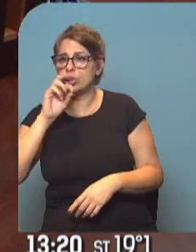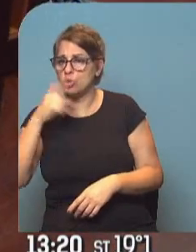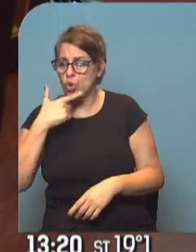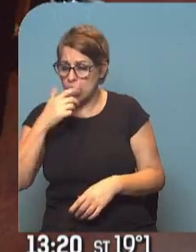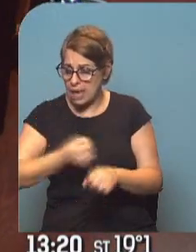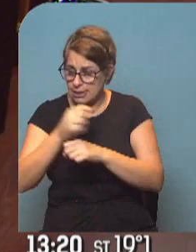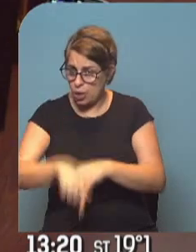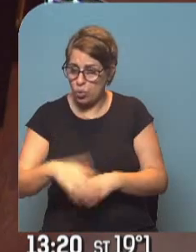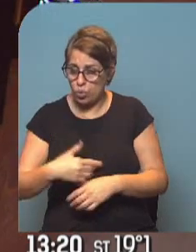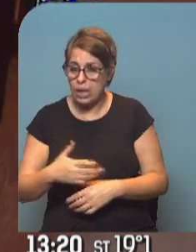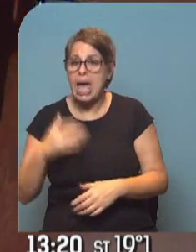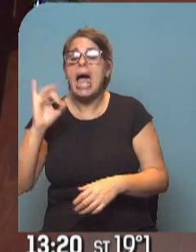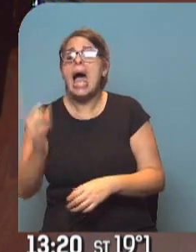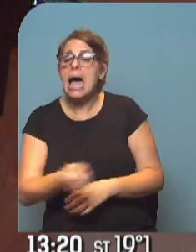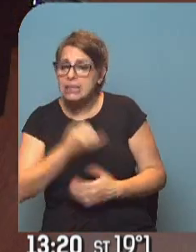de repente aceptando,